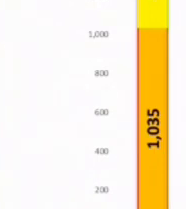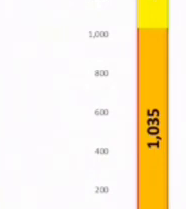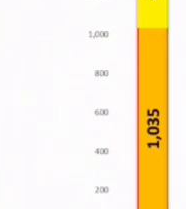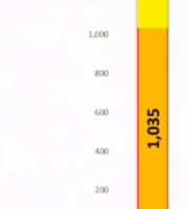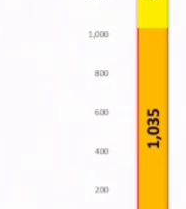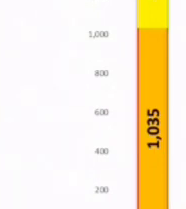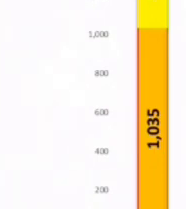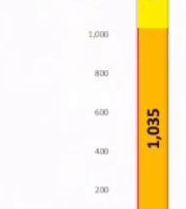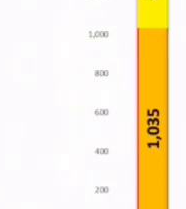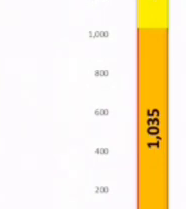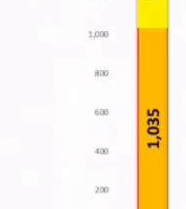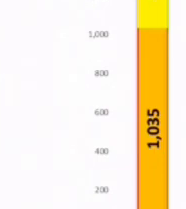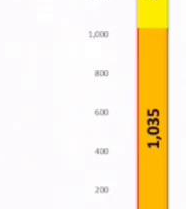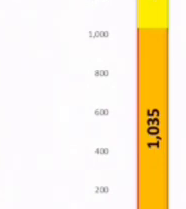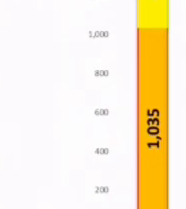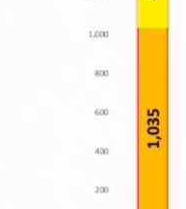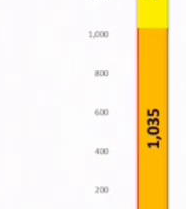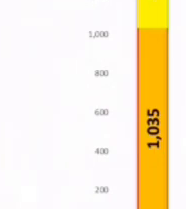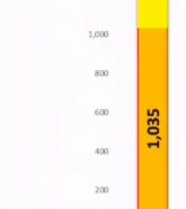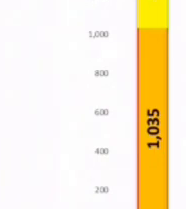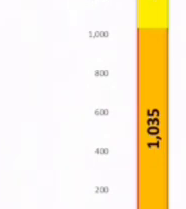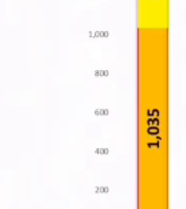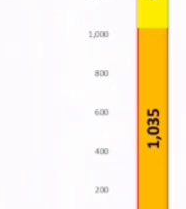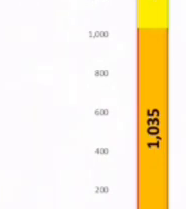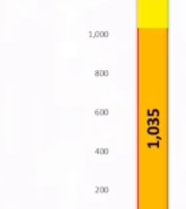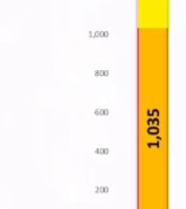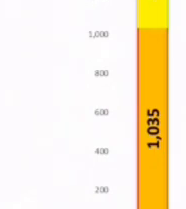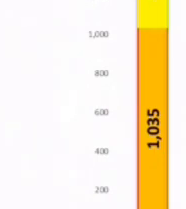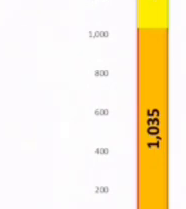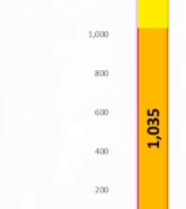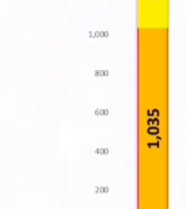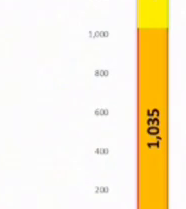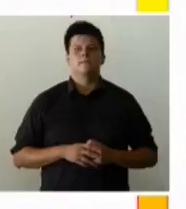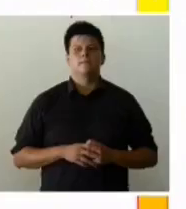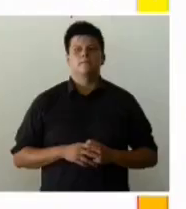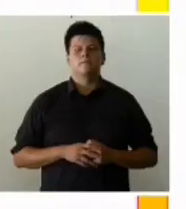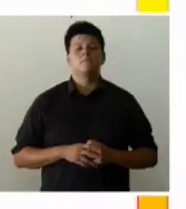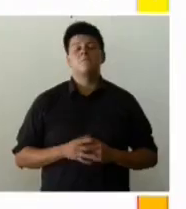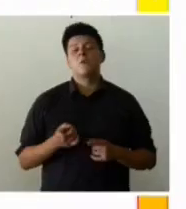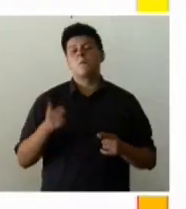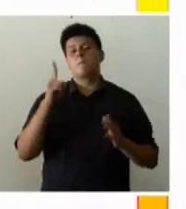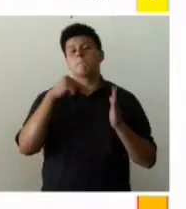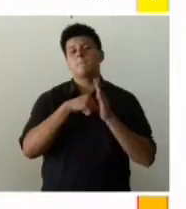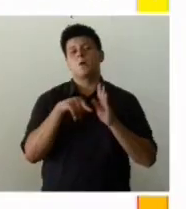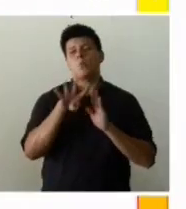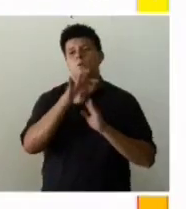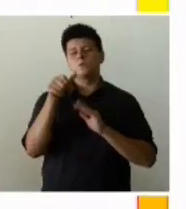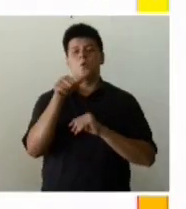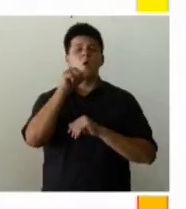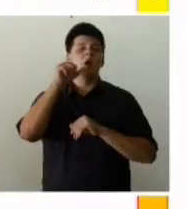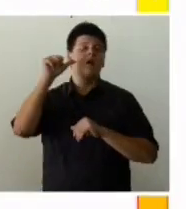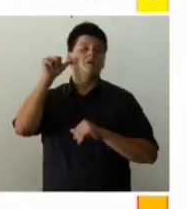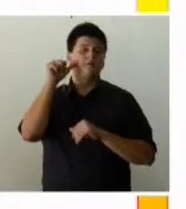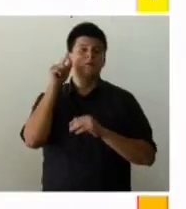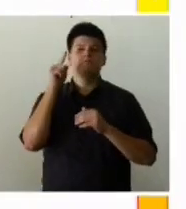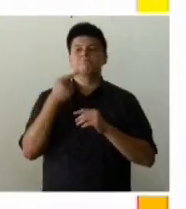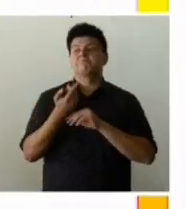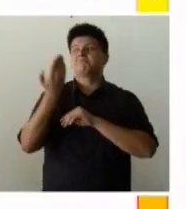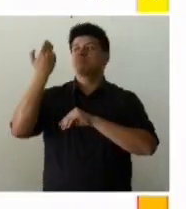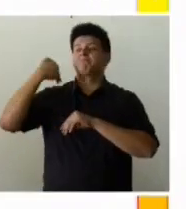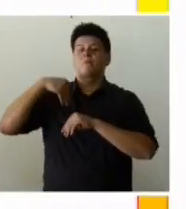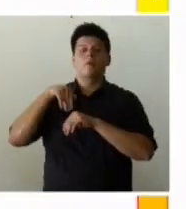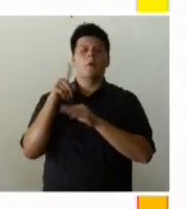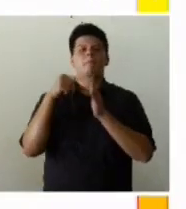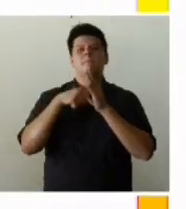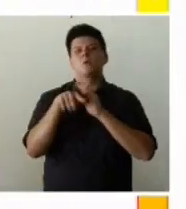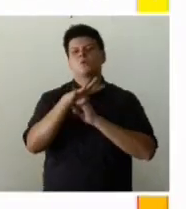que ayer. Antier tuvimos una cifra similar, 1.400, un día anterior 1.410.